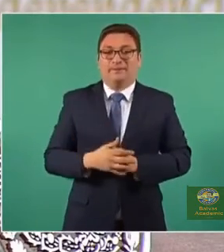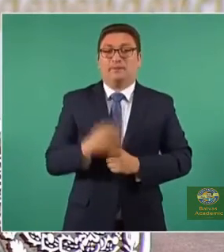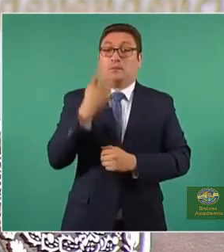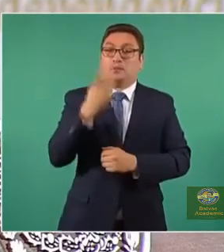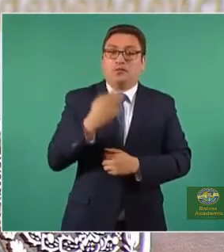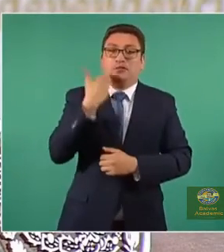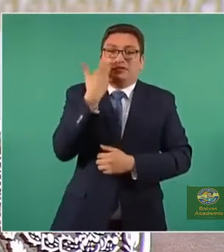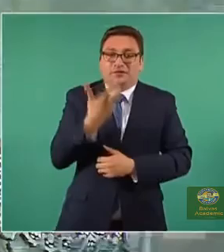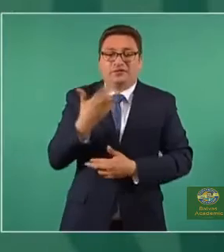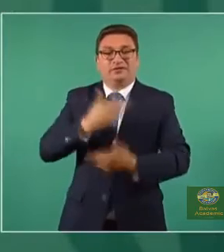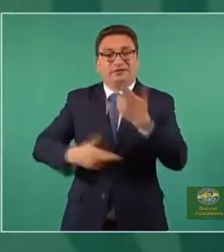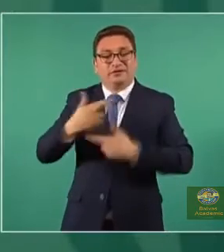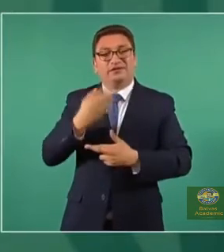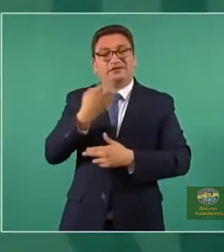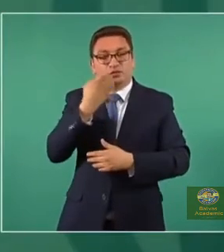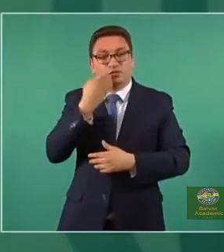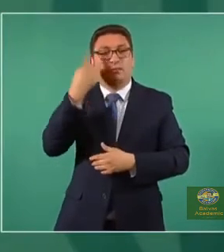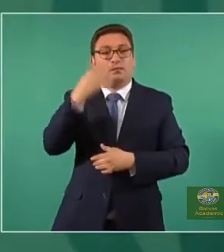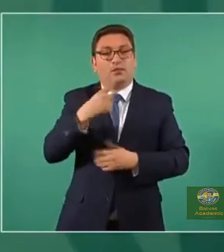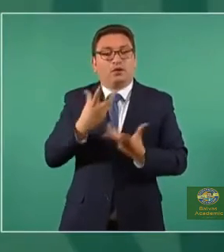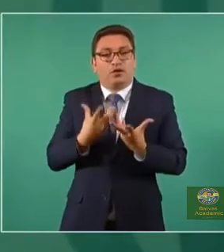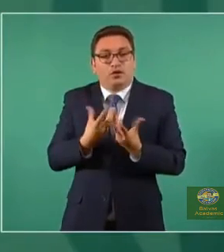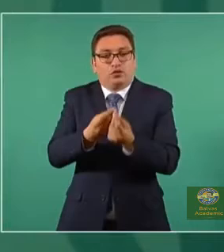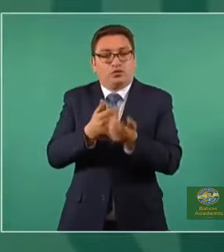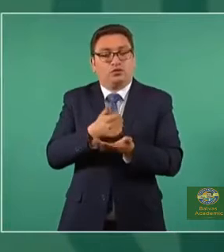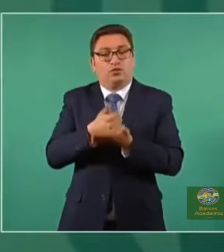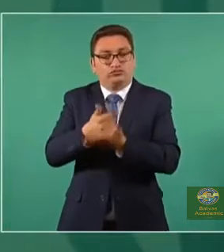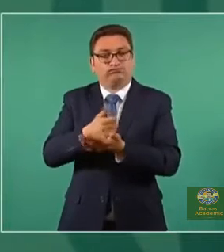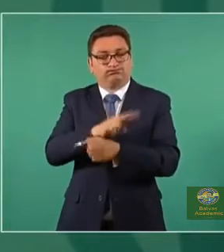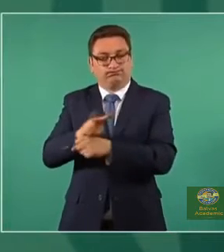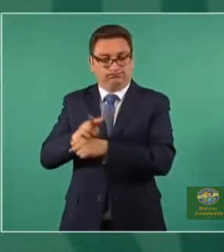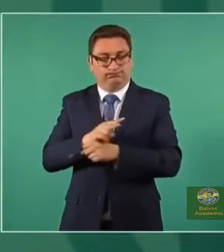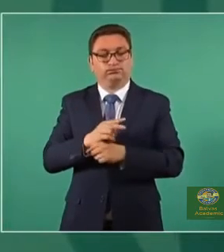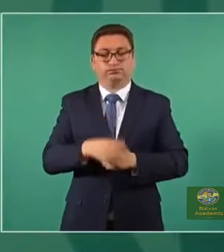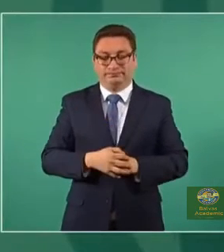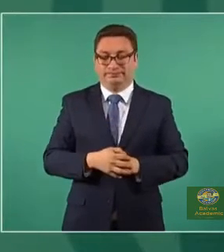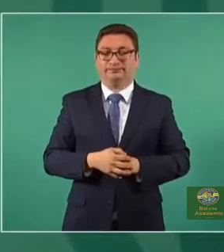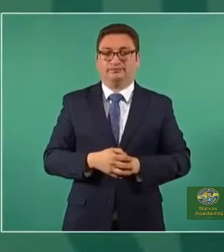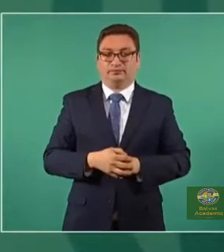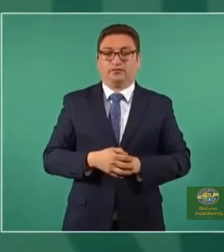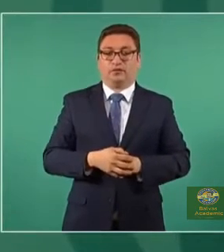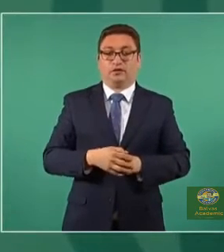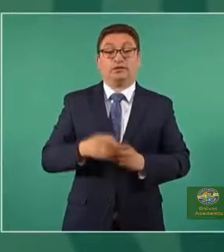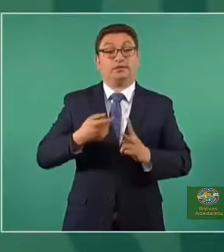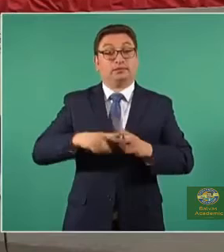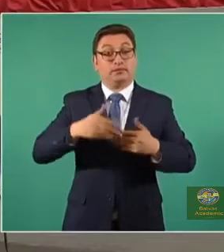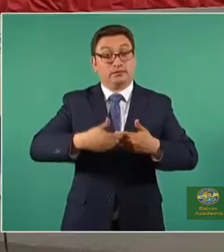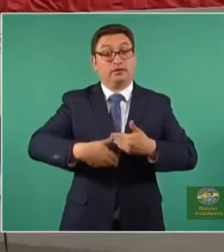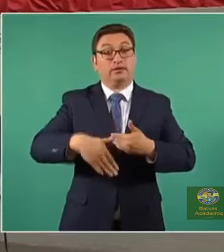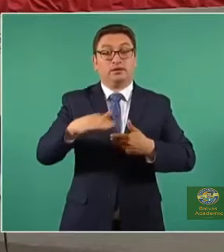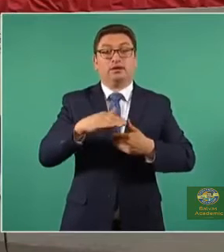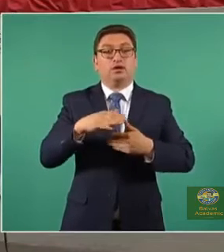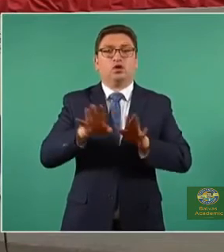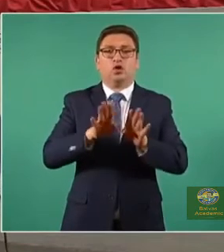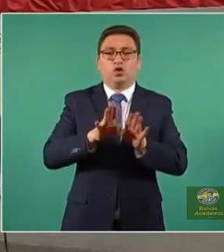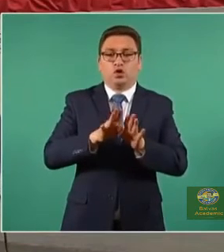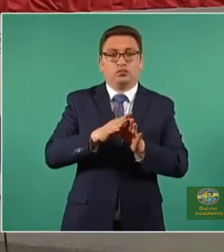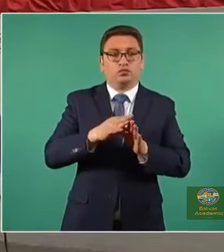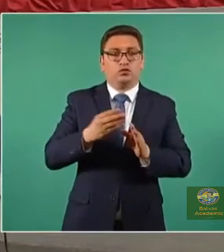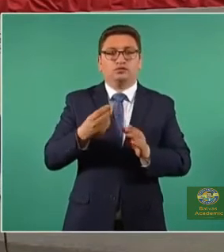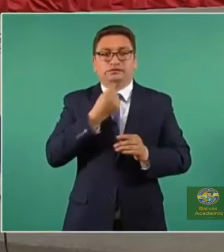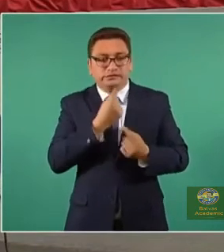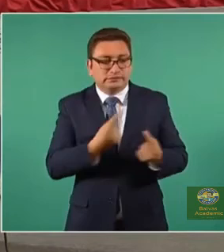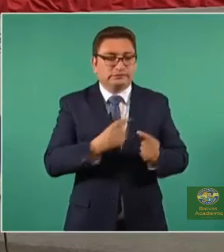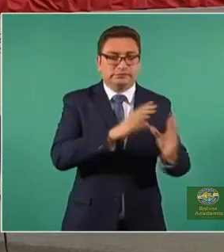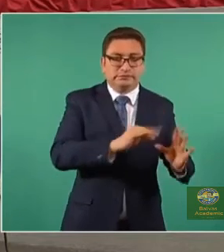queremos retornar con una visión de acompañamiento efectivo. Yo diría que antes de empezar incluso en la recuperación pedagógica que necesitamos